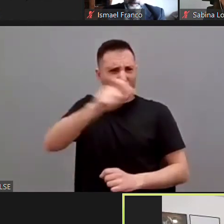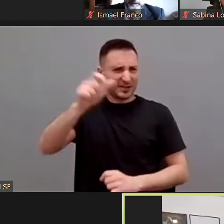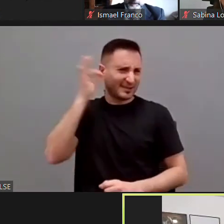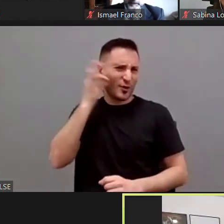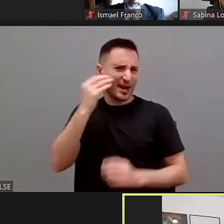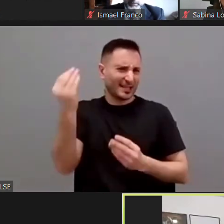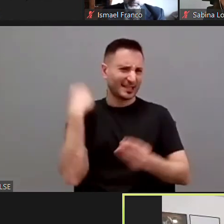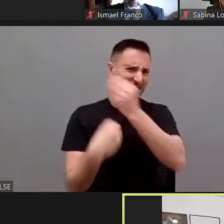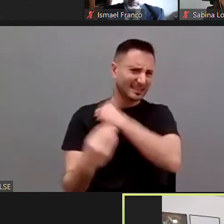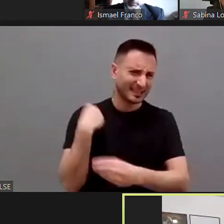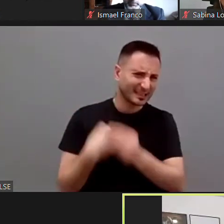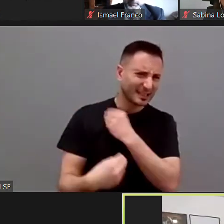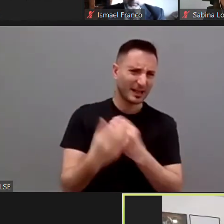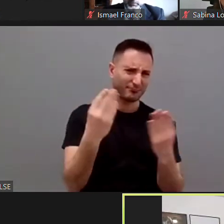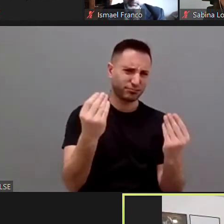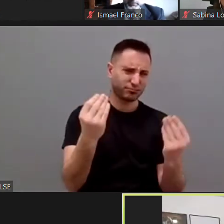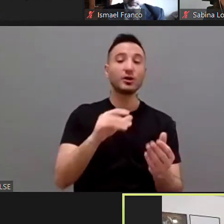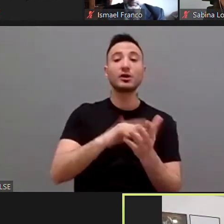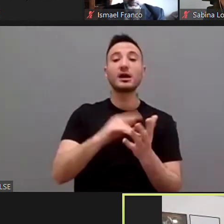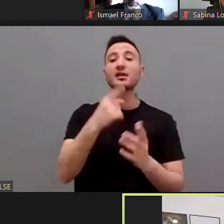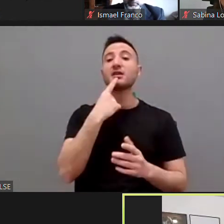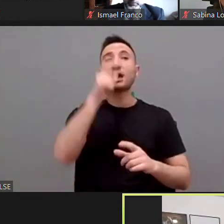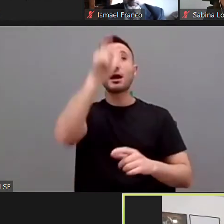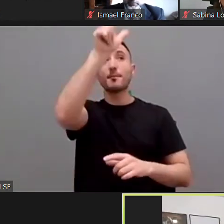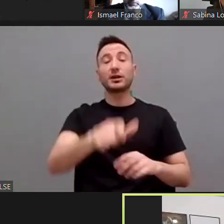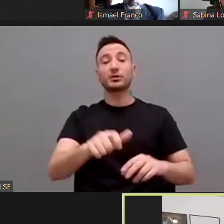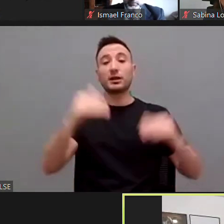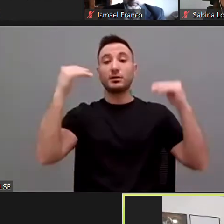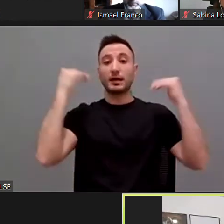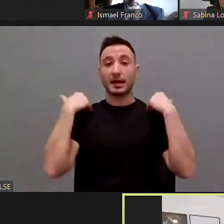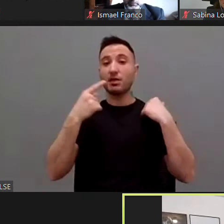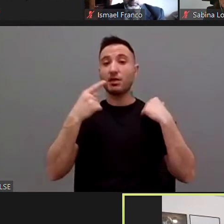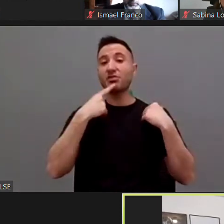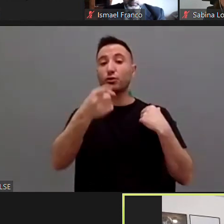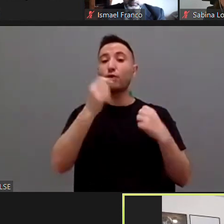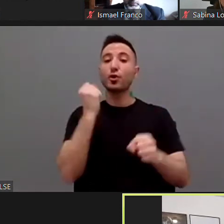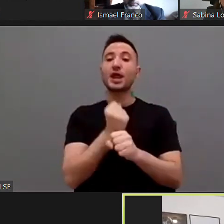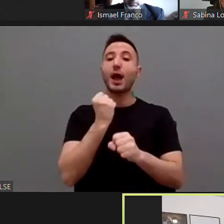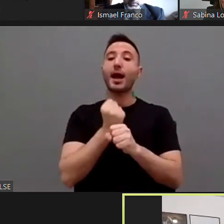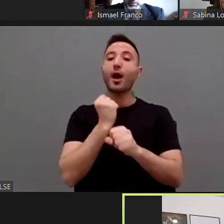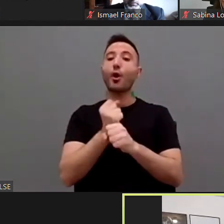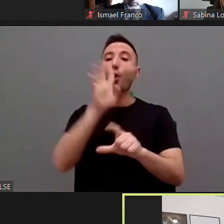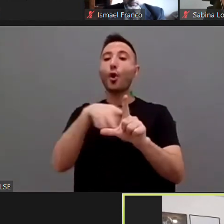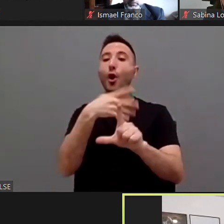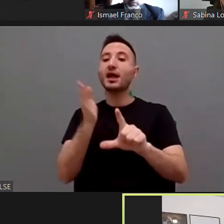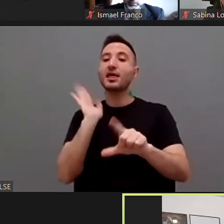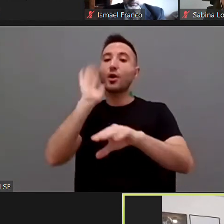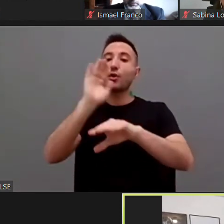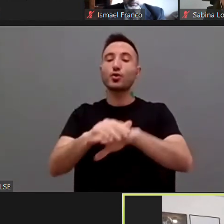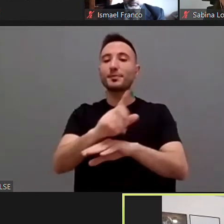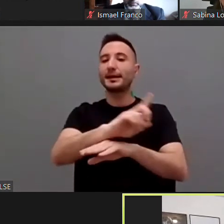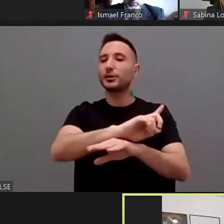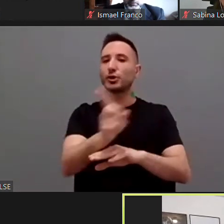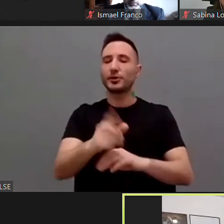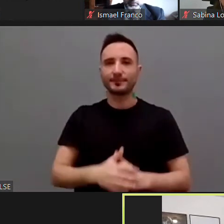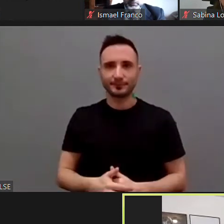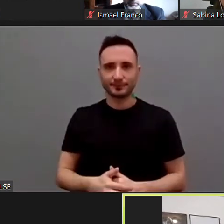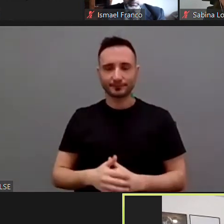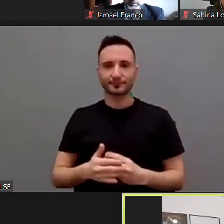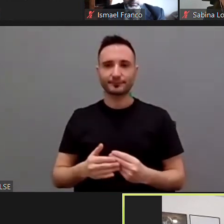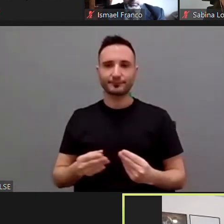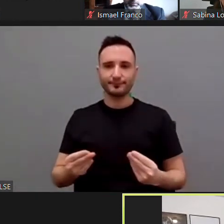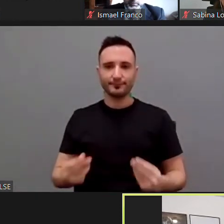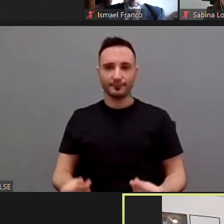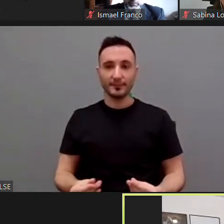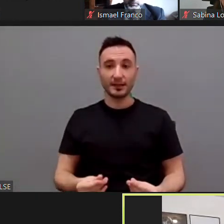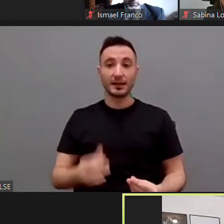decían, su supervisor le decía que no estaba cumpliendo con su trabajo, no estaba cumpliendo con esa jornada, no estaba cumpliendo con esos horarios y estaba